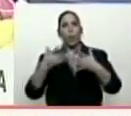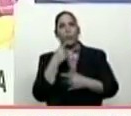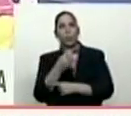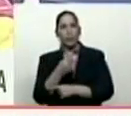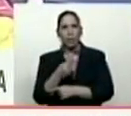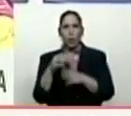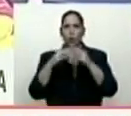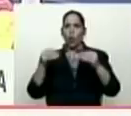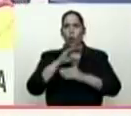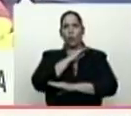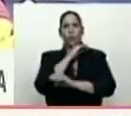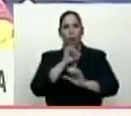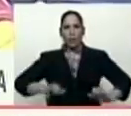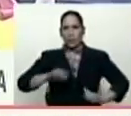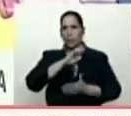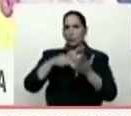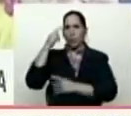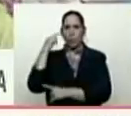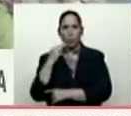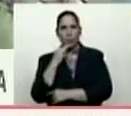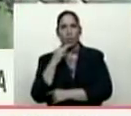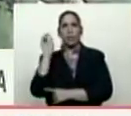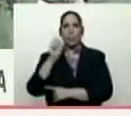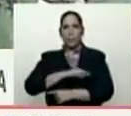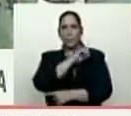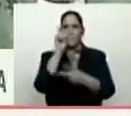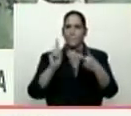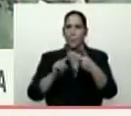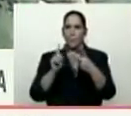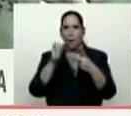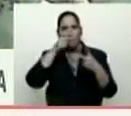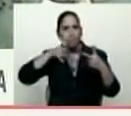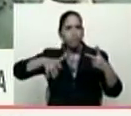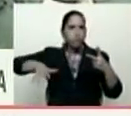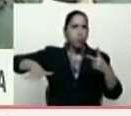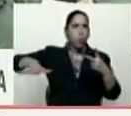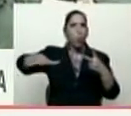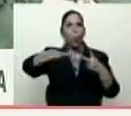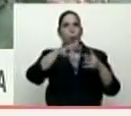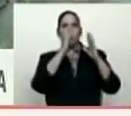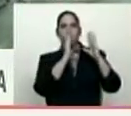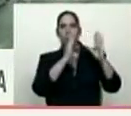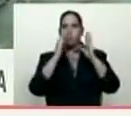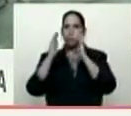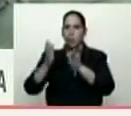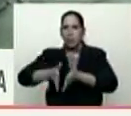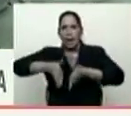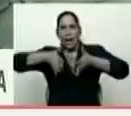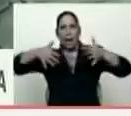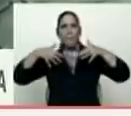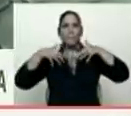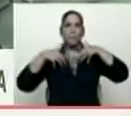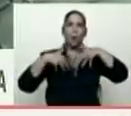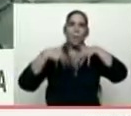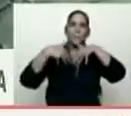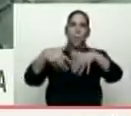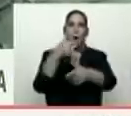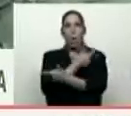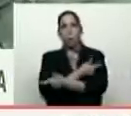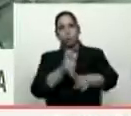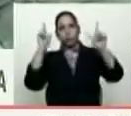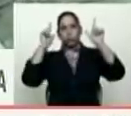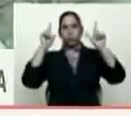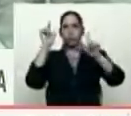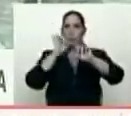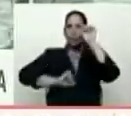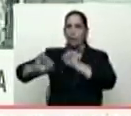hablo de Fuerza Armada Nacional Bolivariana, pero también hablo de un pueblo organizado en un gran ejército libertador de